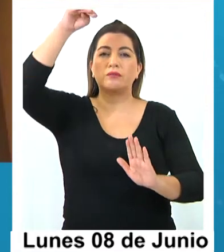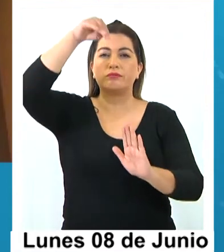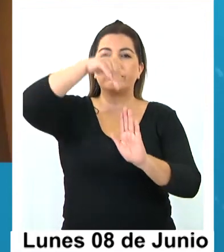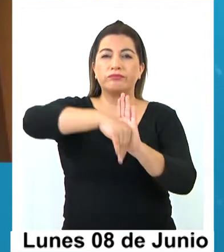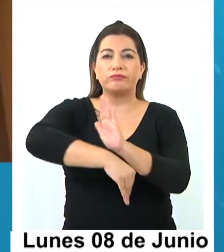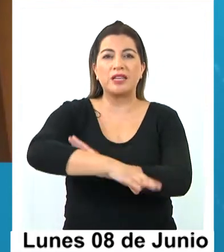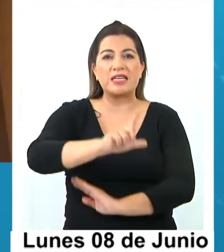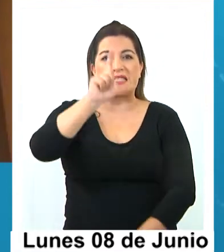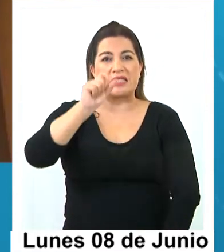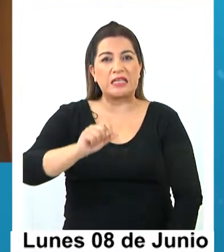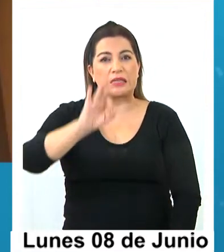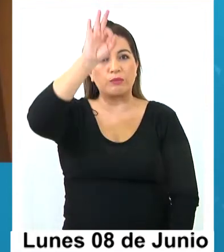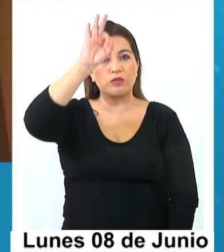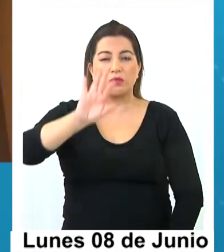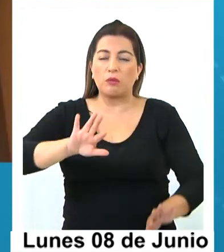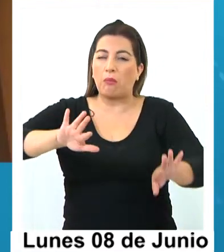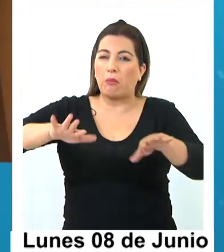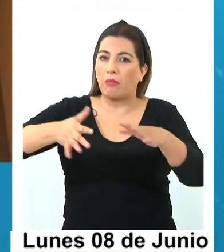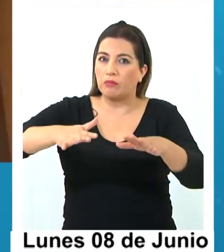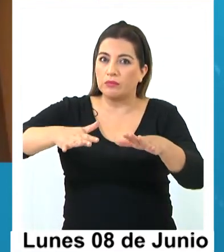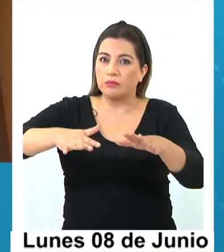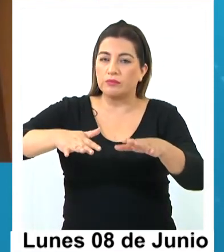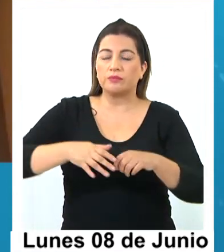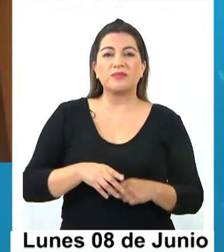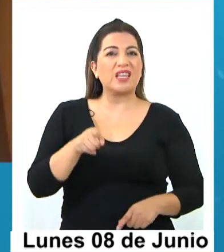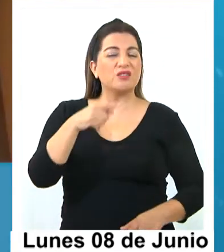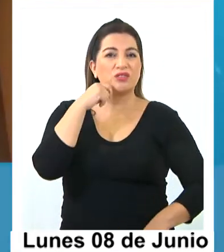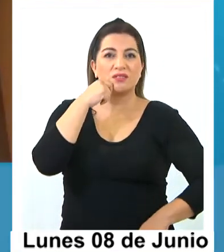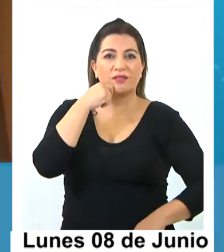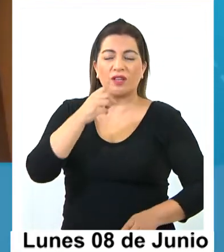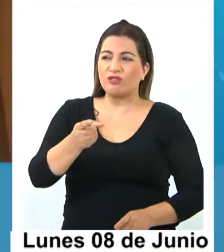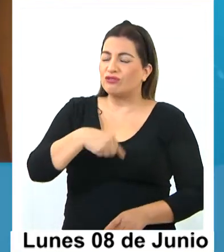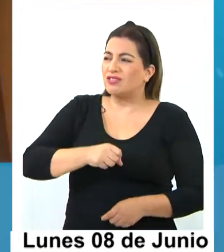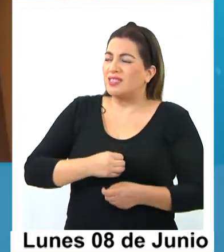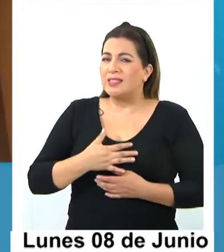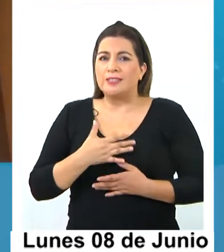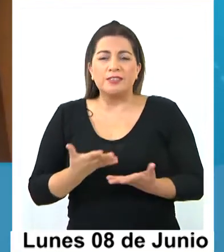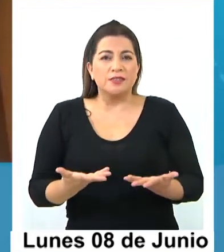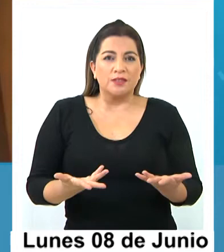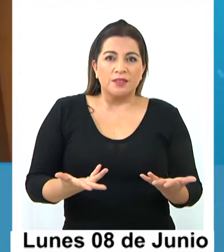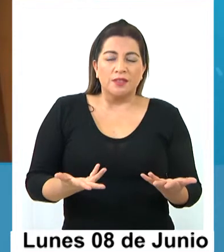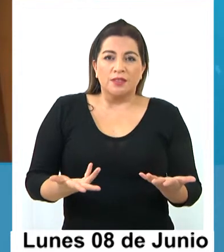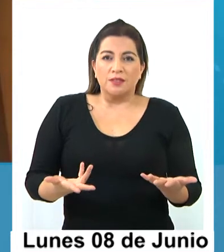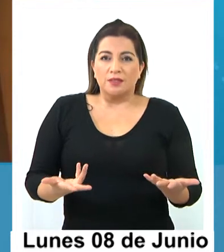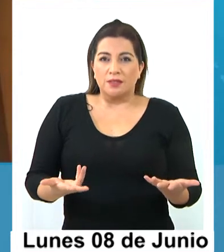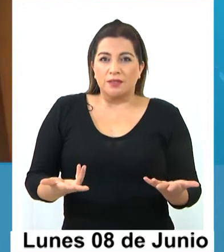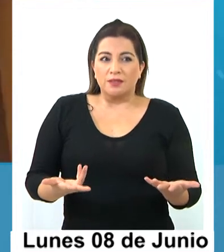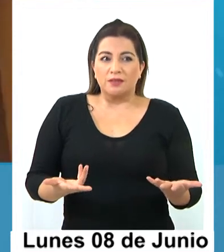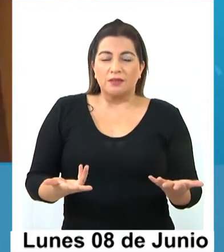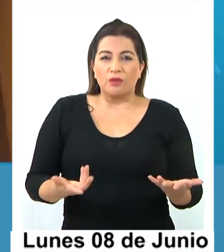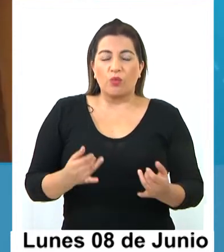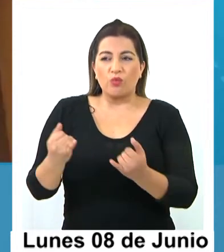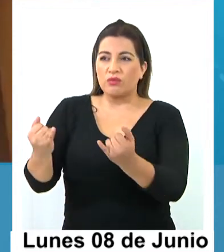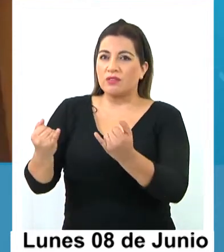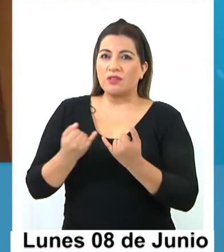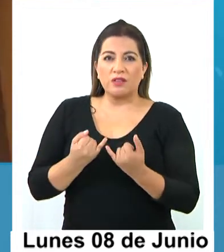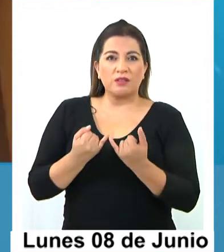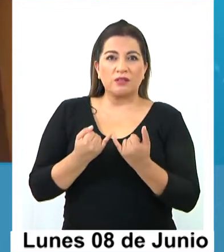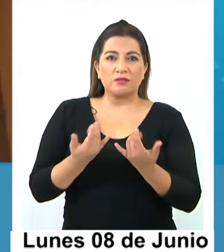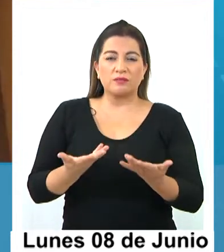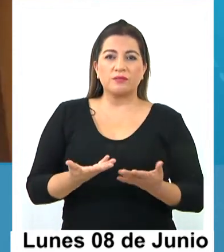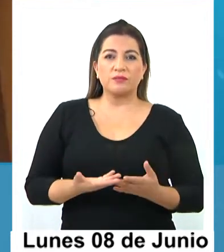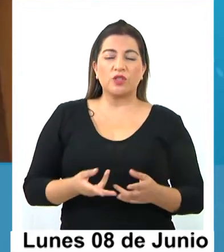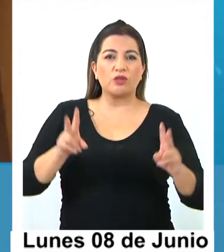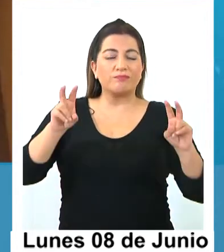del orden del 70% aproximadamente. Eso te da una sensación y un dato bastante